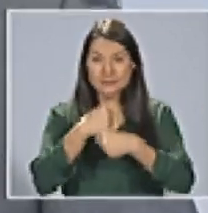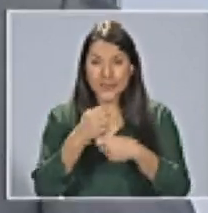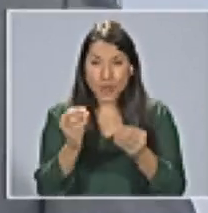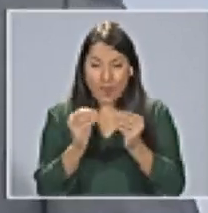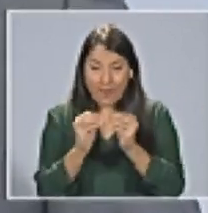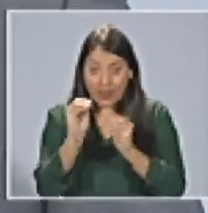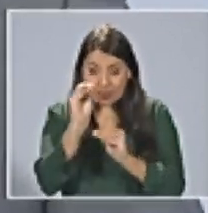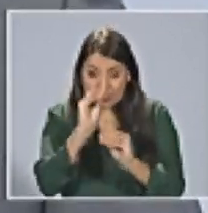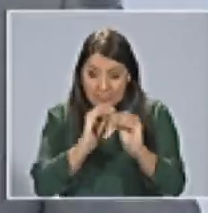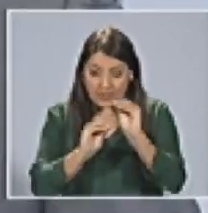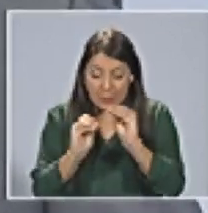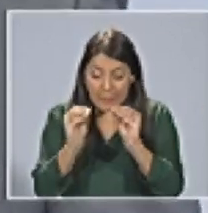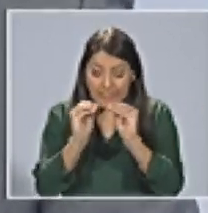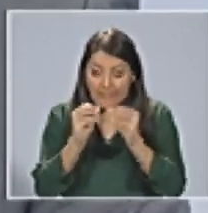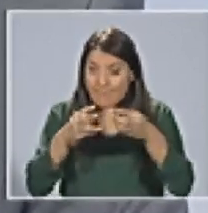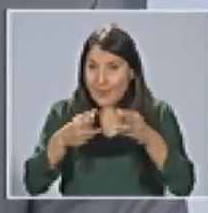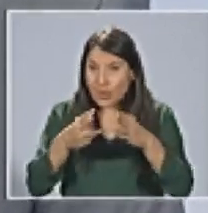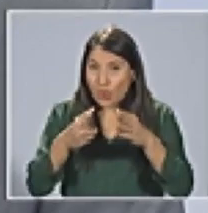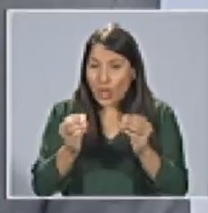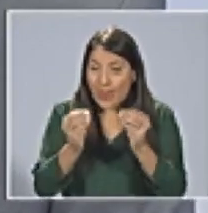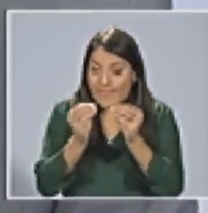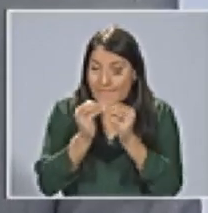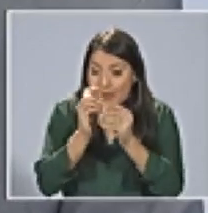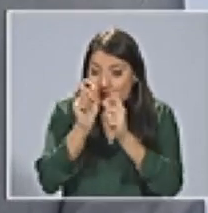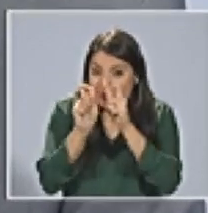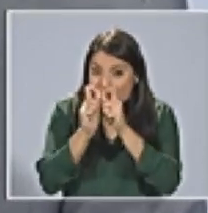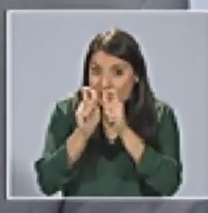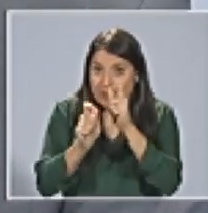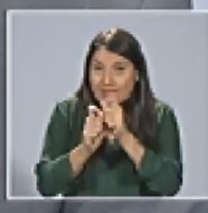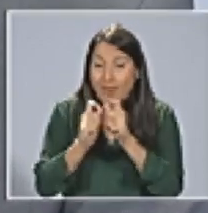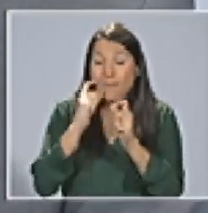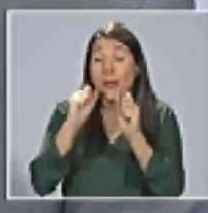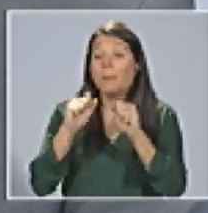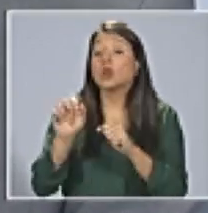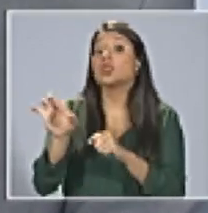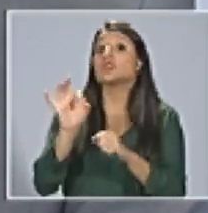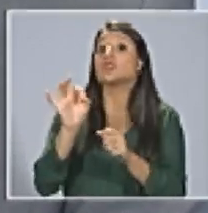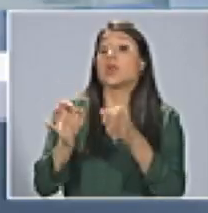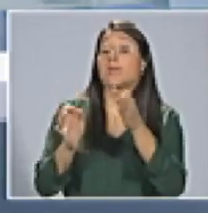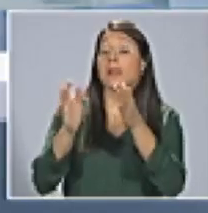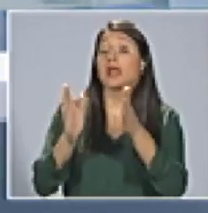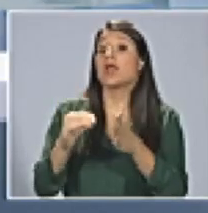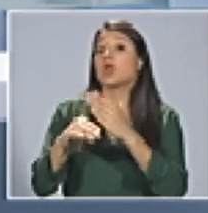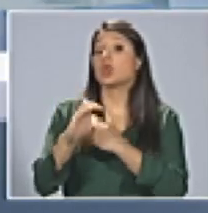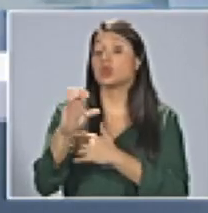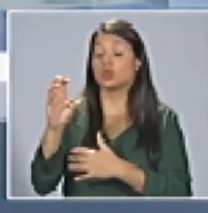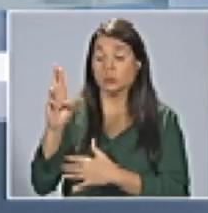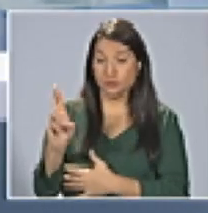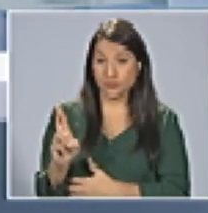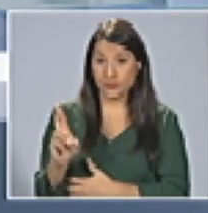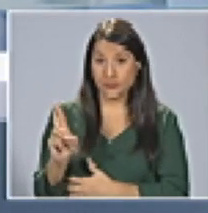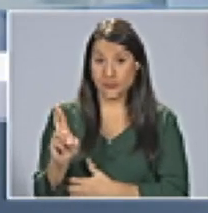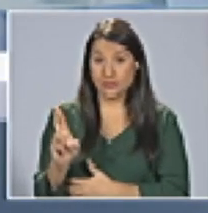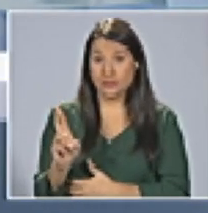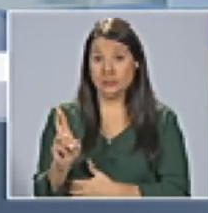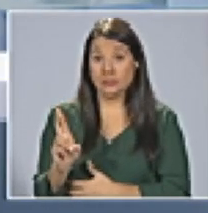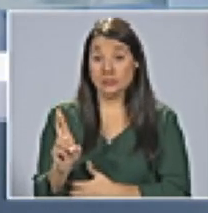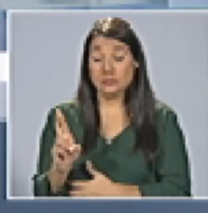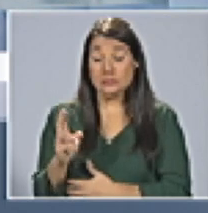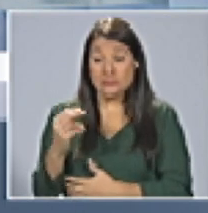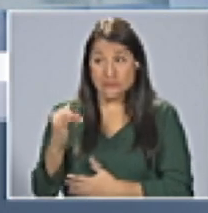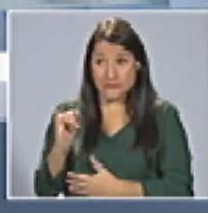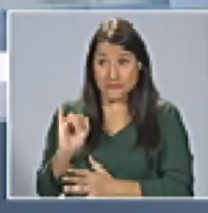sea una metodología muchísimo más depurada para poder elegir a los magistrados y magistradas de nuestro país, si acogerán o